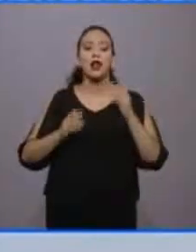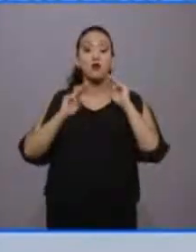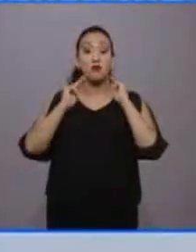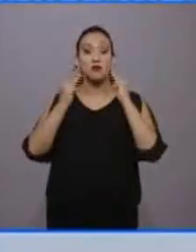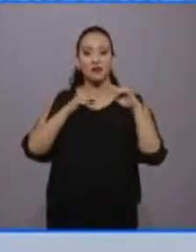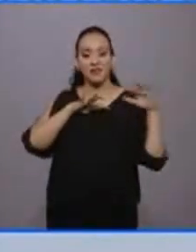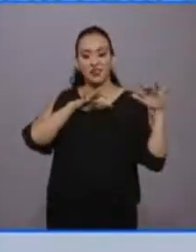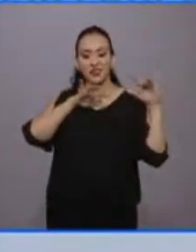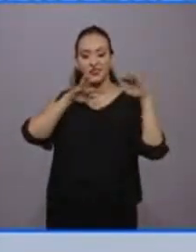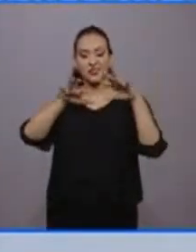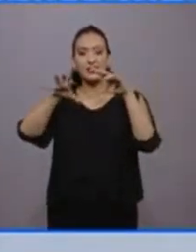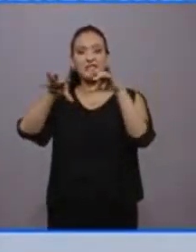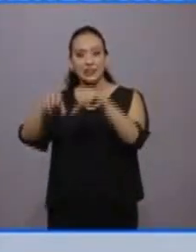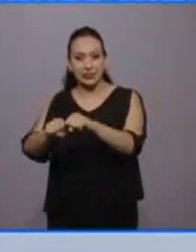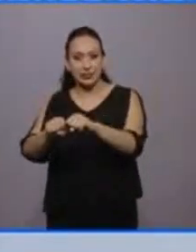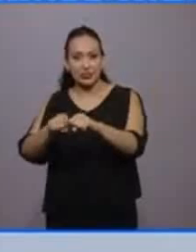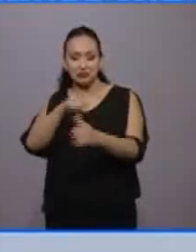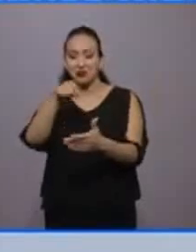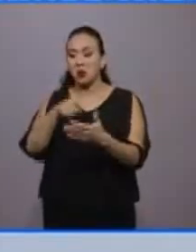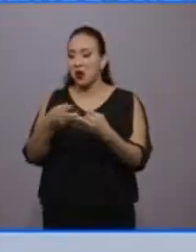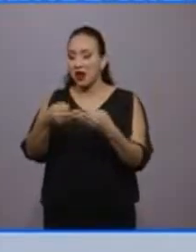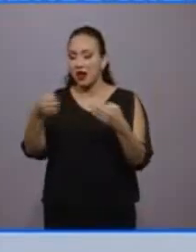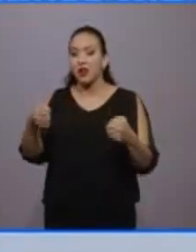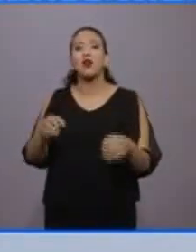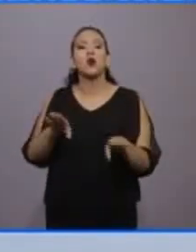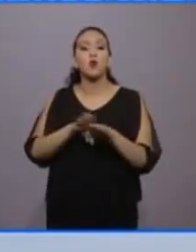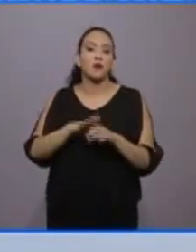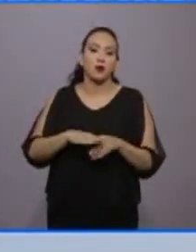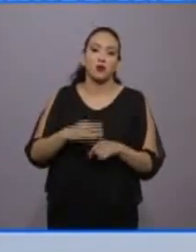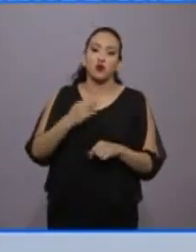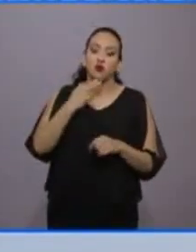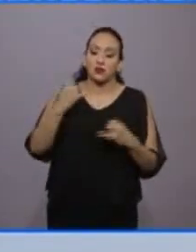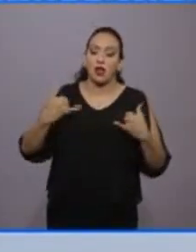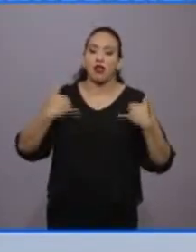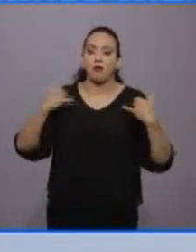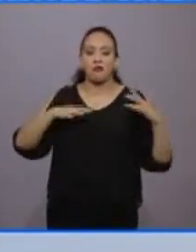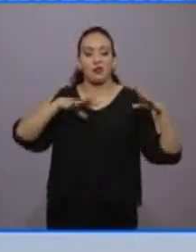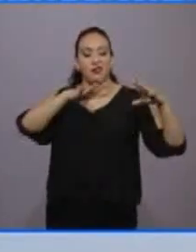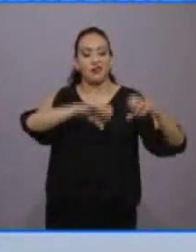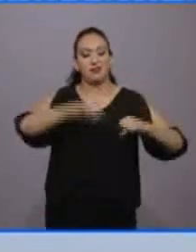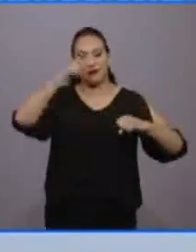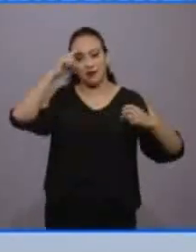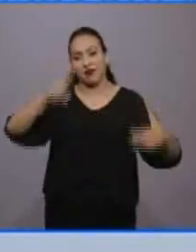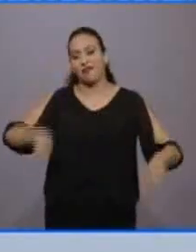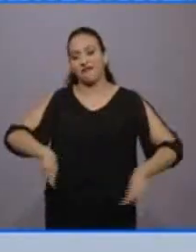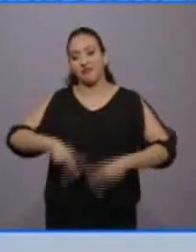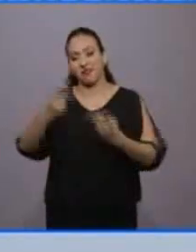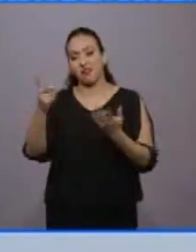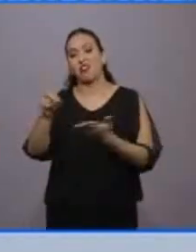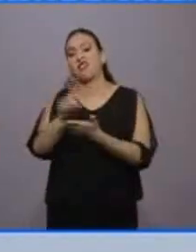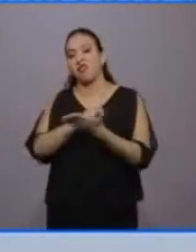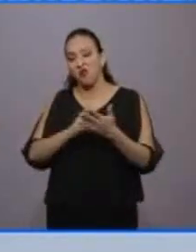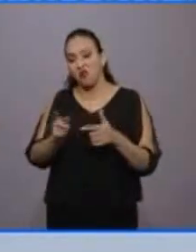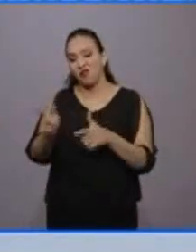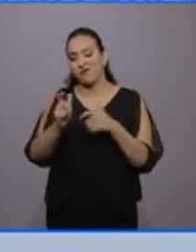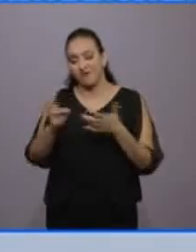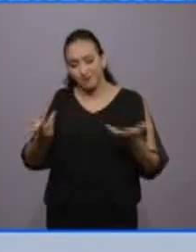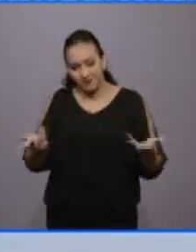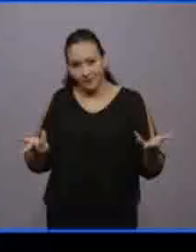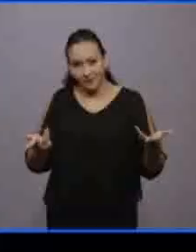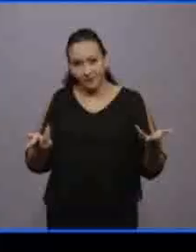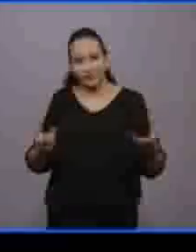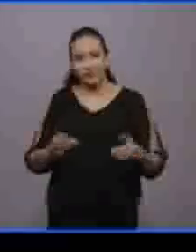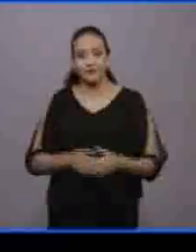cárteles, especialmente por medio del uso de sus jóvenes en la distribución en la economía de